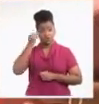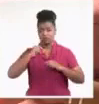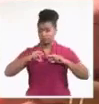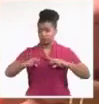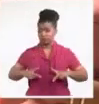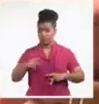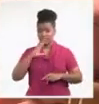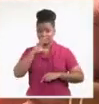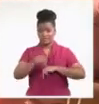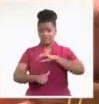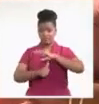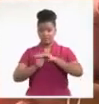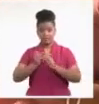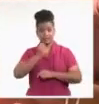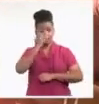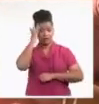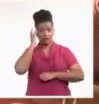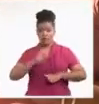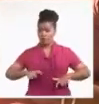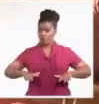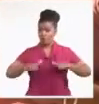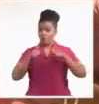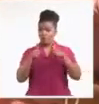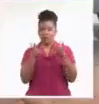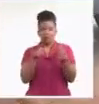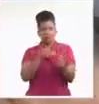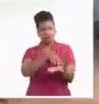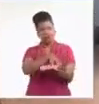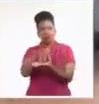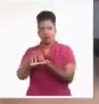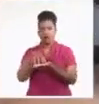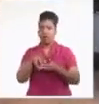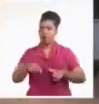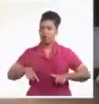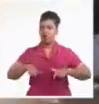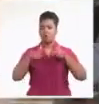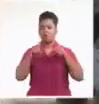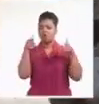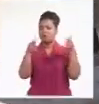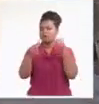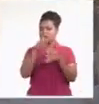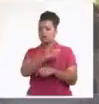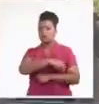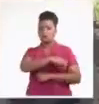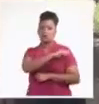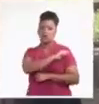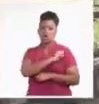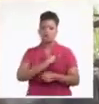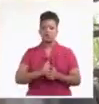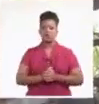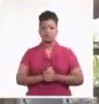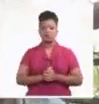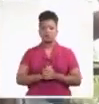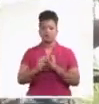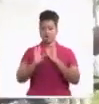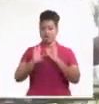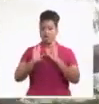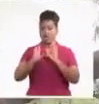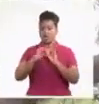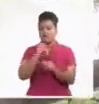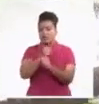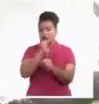presidente se está cumpliendo en muchos lugares con esa participación popular. Los centros de trabajo se han